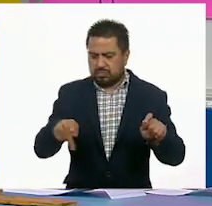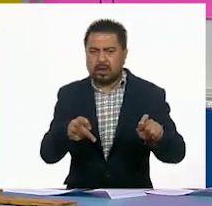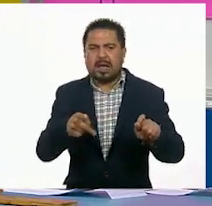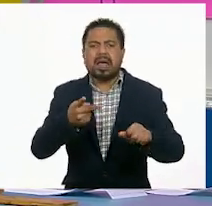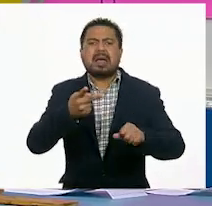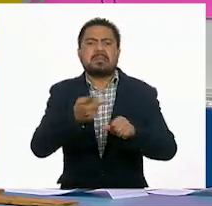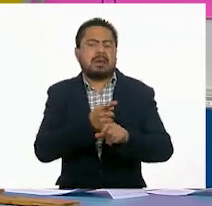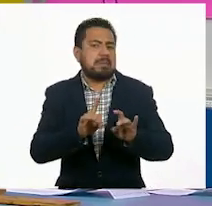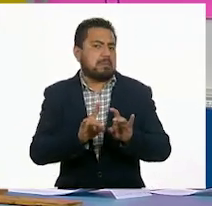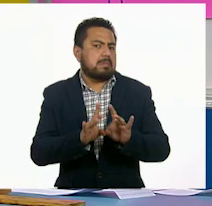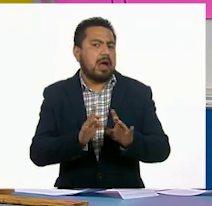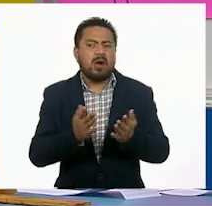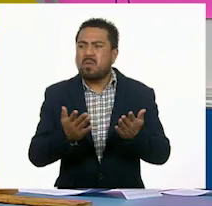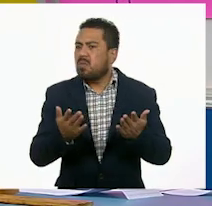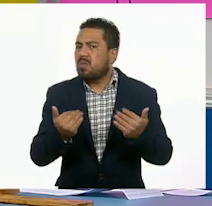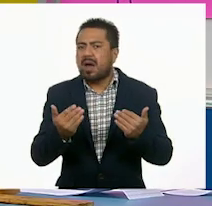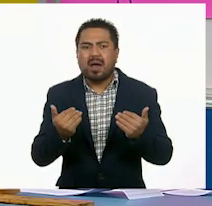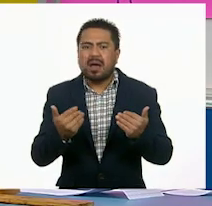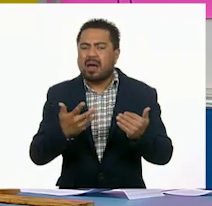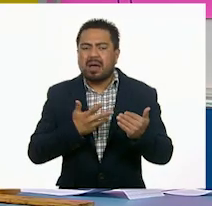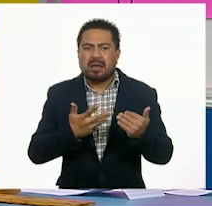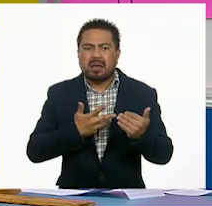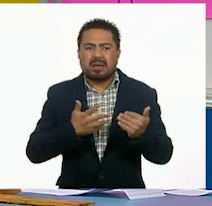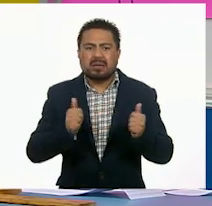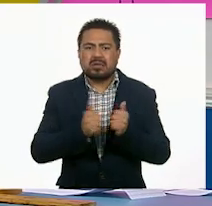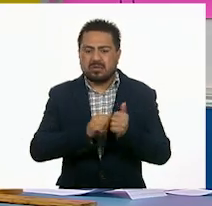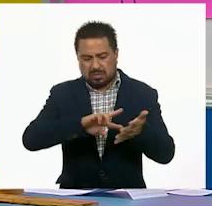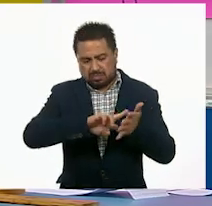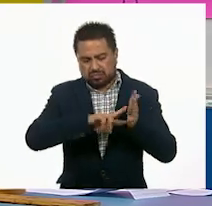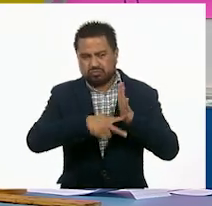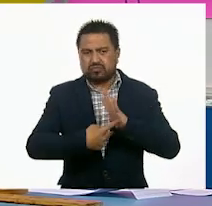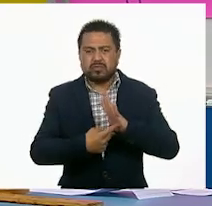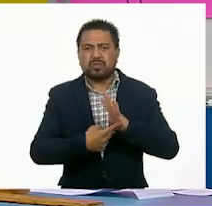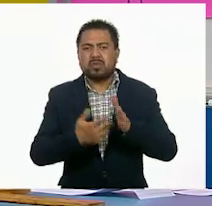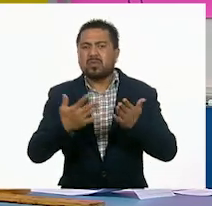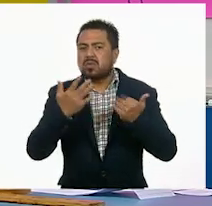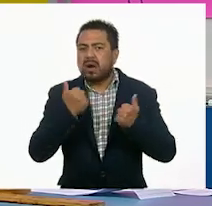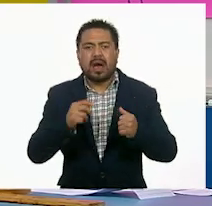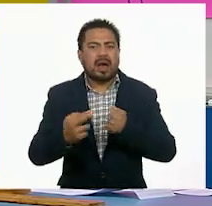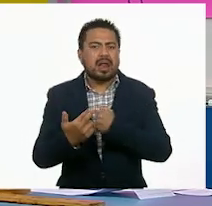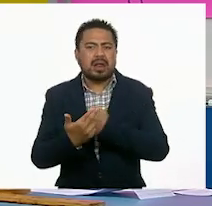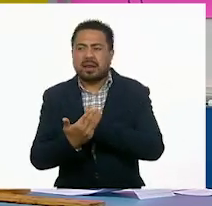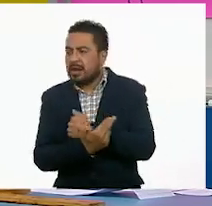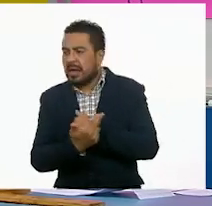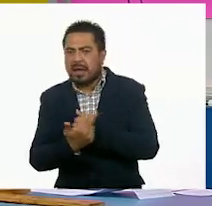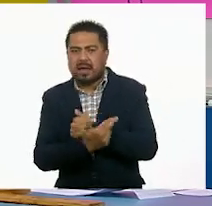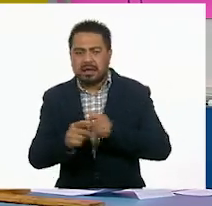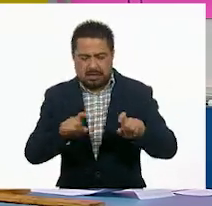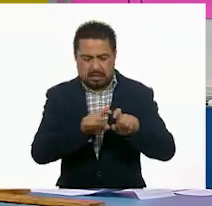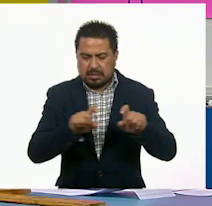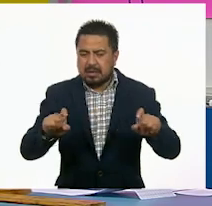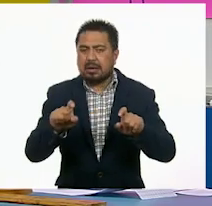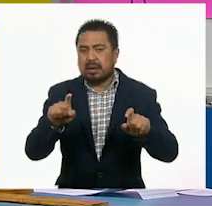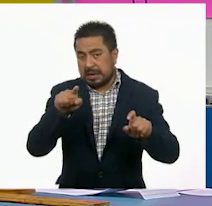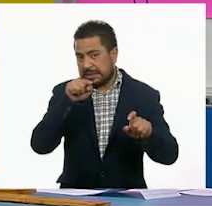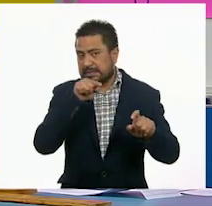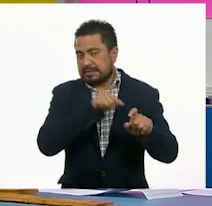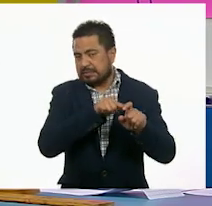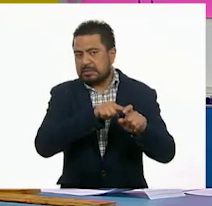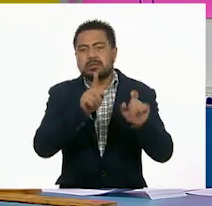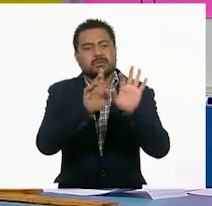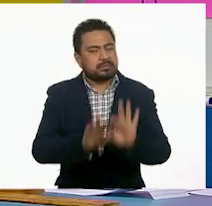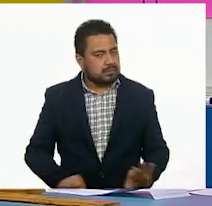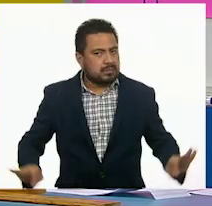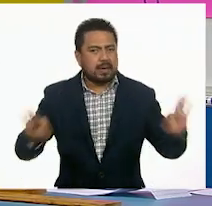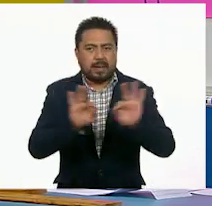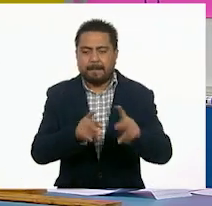pasa si de pronto no tenemos ni compás y no tenemos regla? Para eso, insisto, eso es